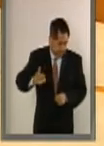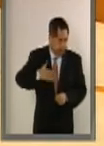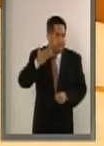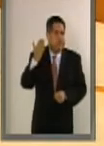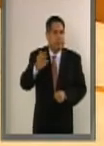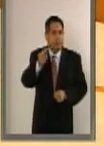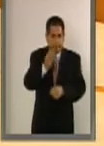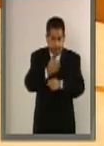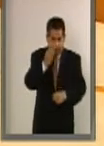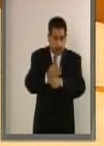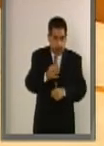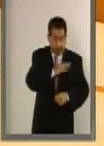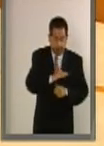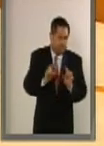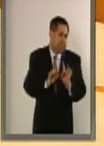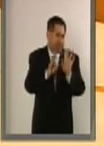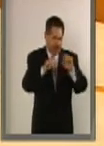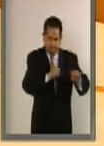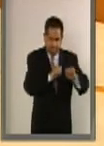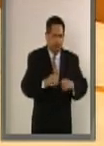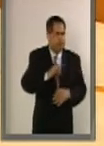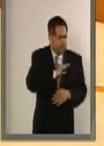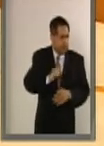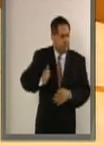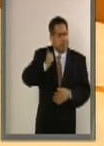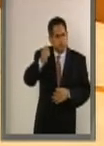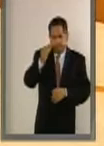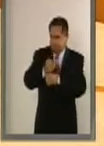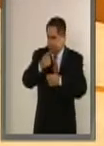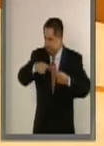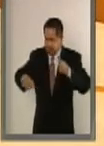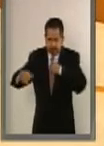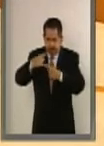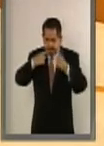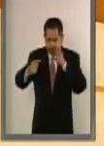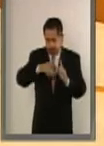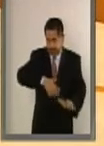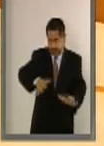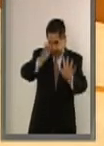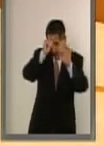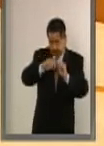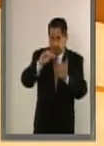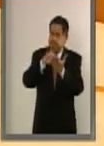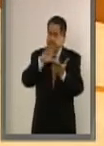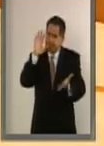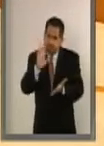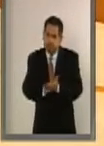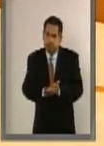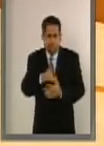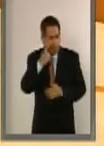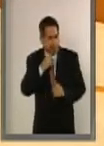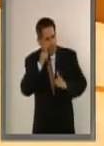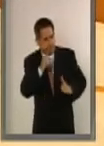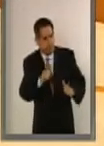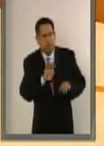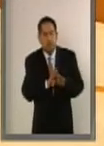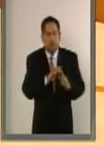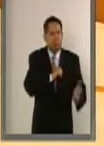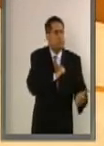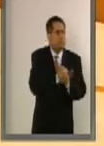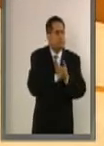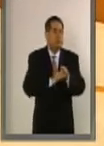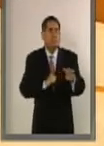que tenemos en esta coyuntura, tenemos que aprovecharla y capitalizarla en beneficio de México y escuchando a las mexicanas